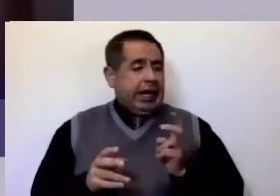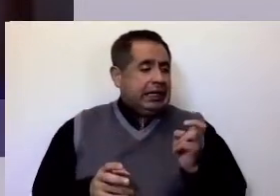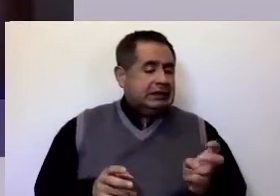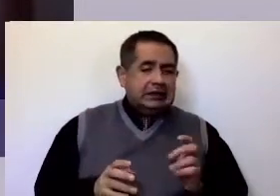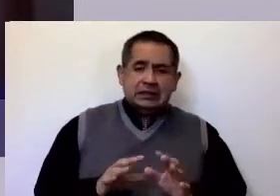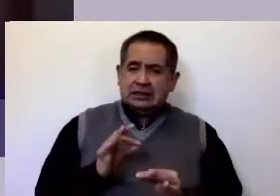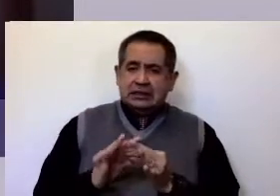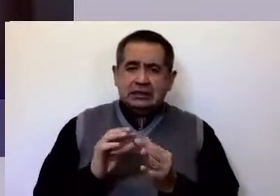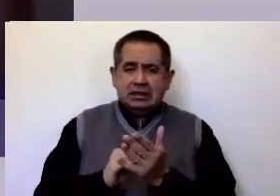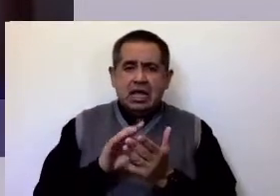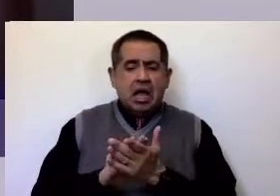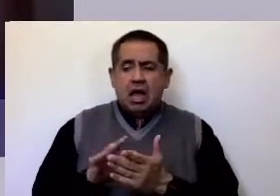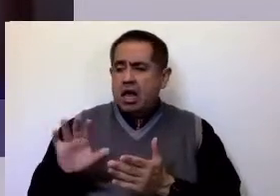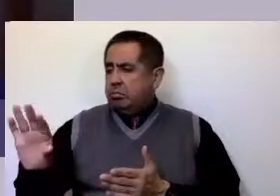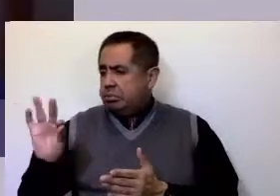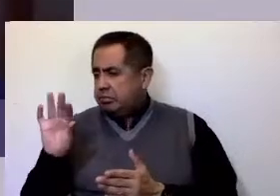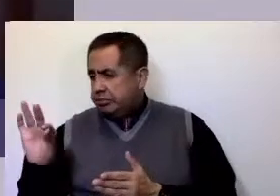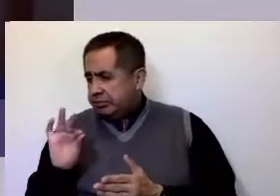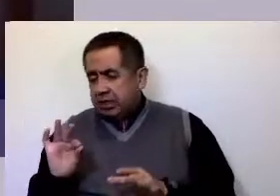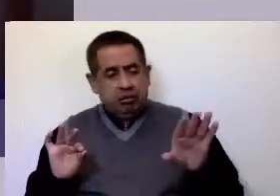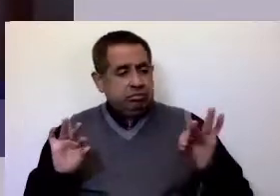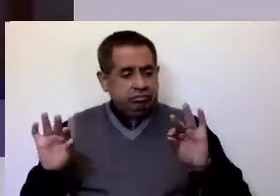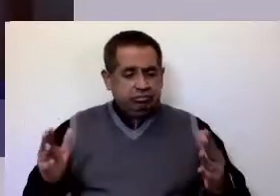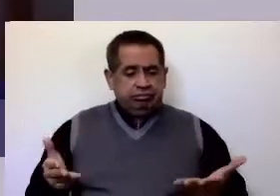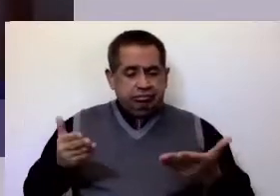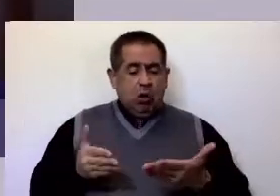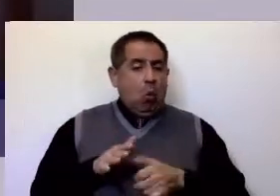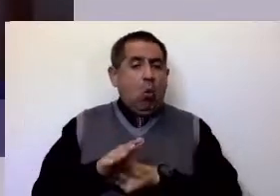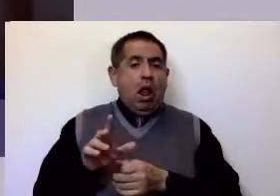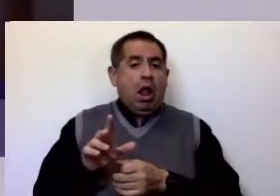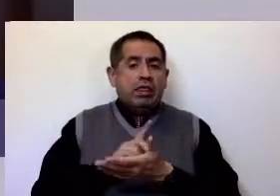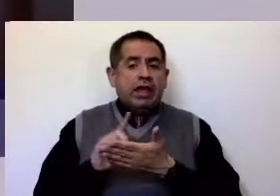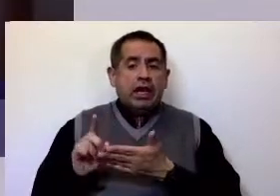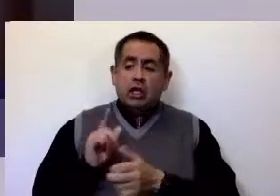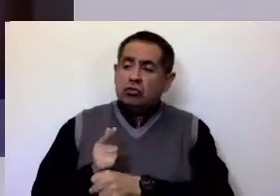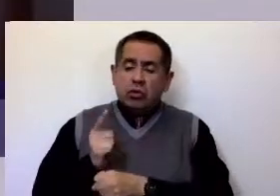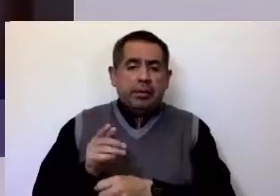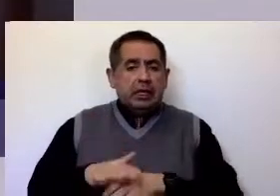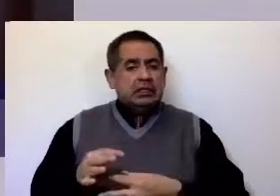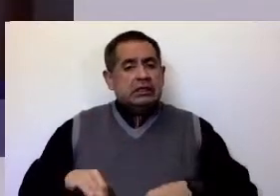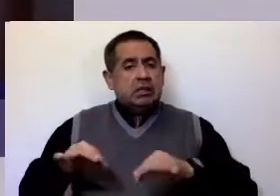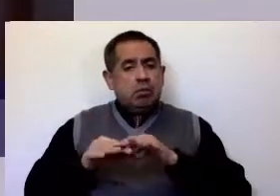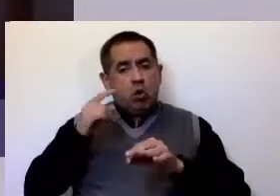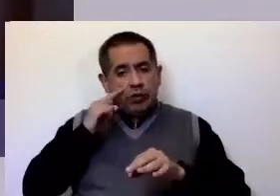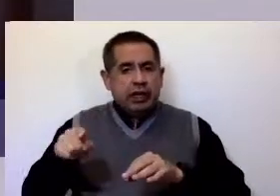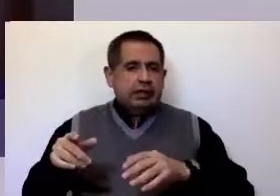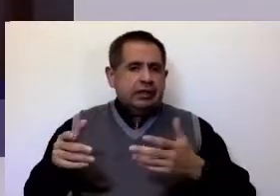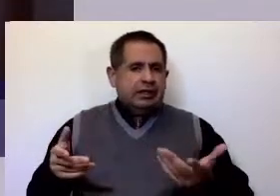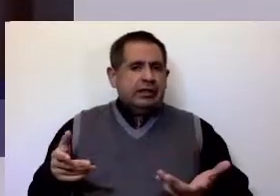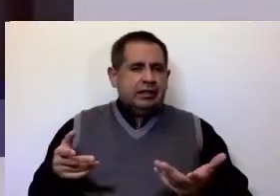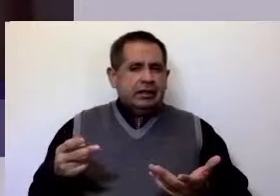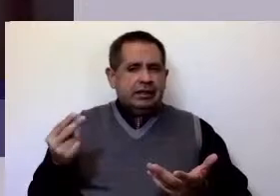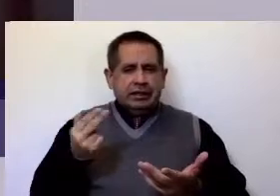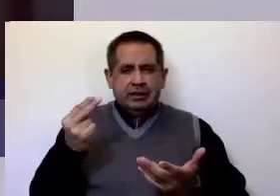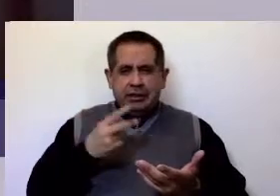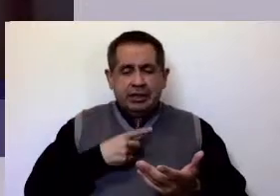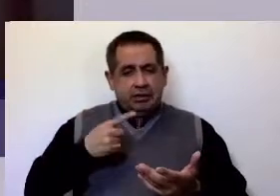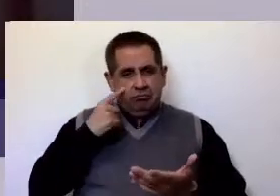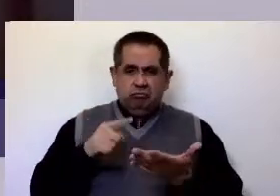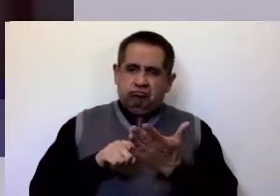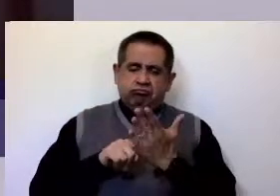algunos de los derechos identificados de relevancia social que tienen repercusión